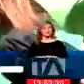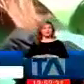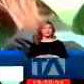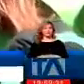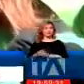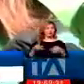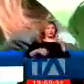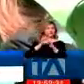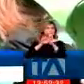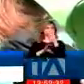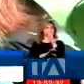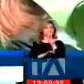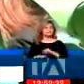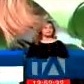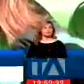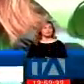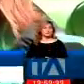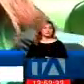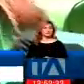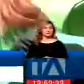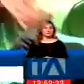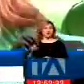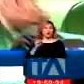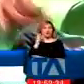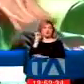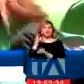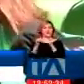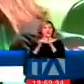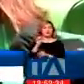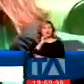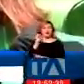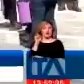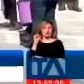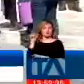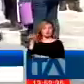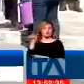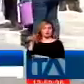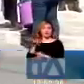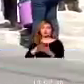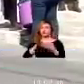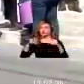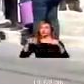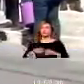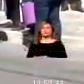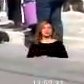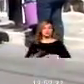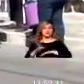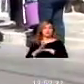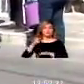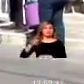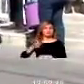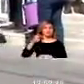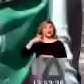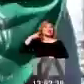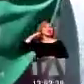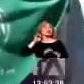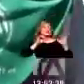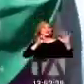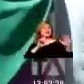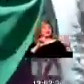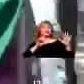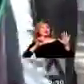toda la inconstitucionalidad de las violaciones de derechos que se hayan generado por otros poderes del estado señalan que en el ecuador cada día 7 niñas de entre